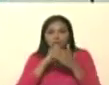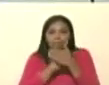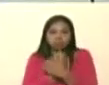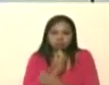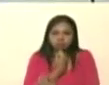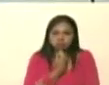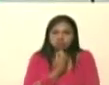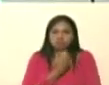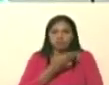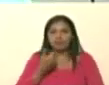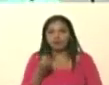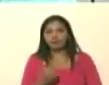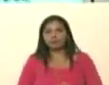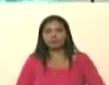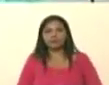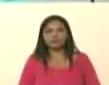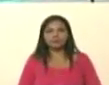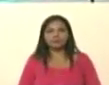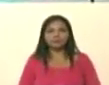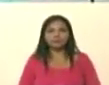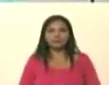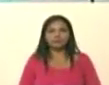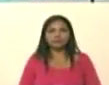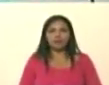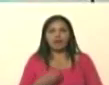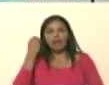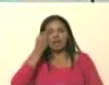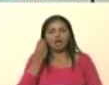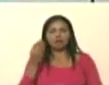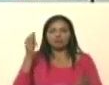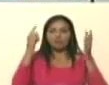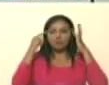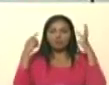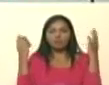secretos verdad lean en la mente